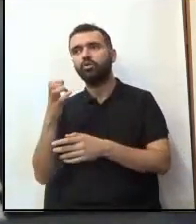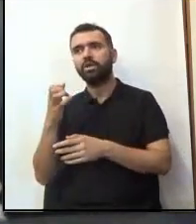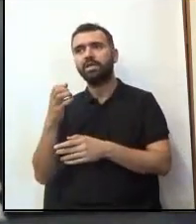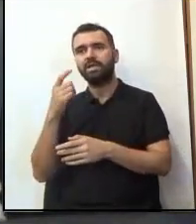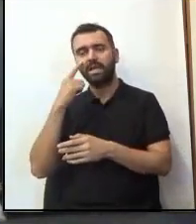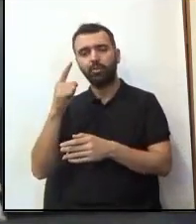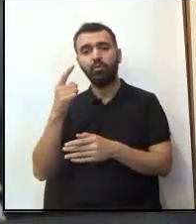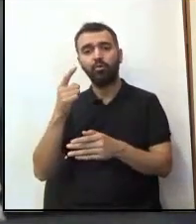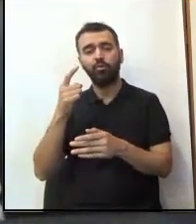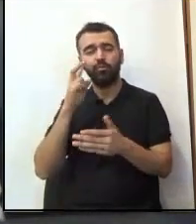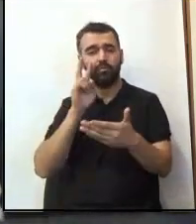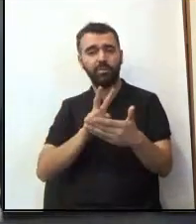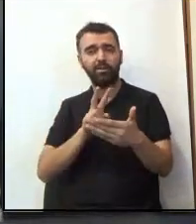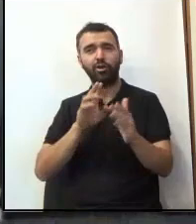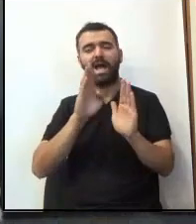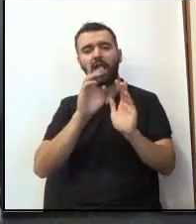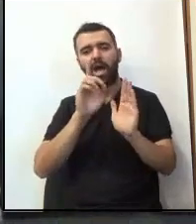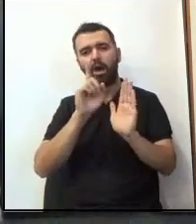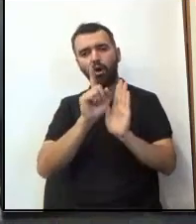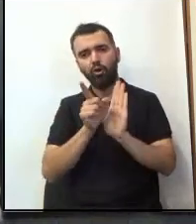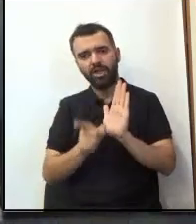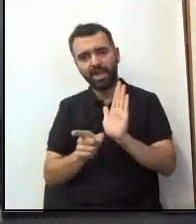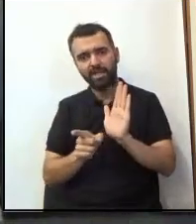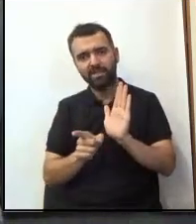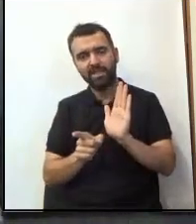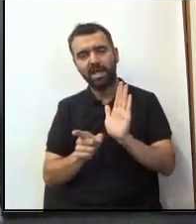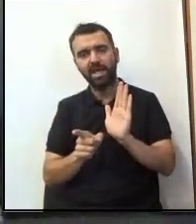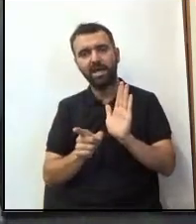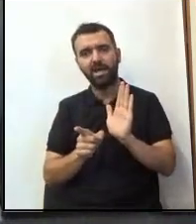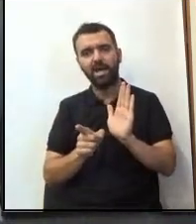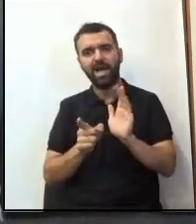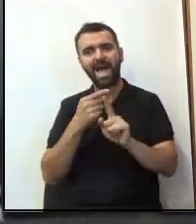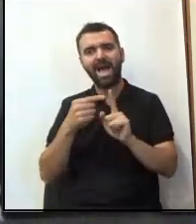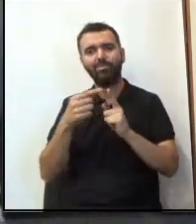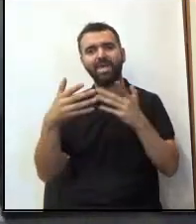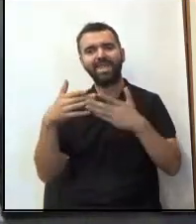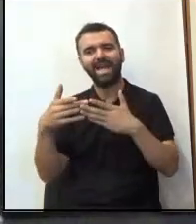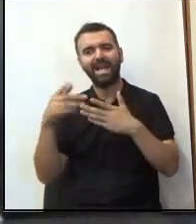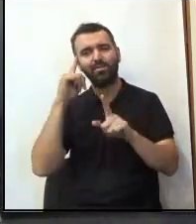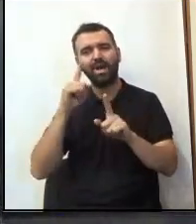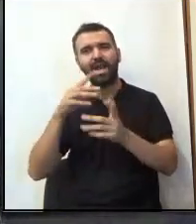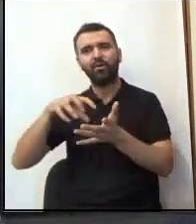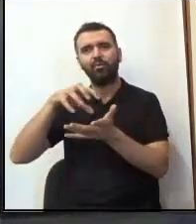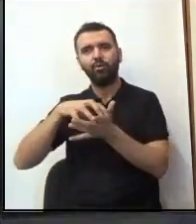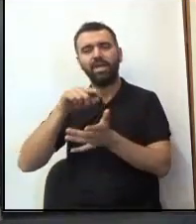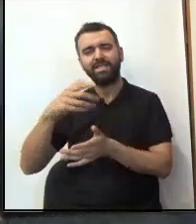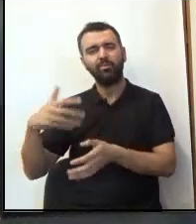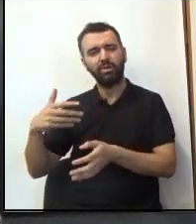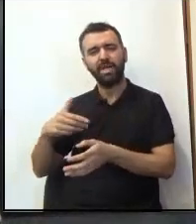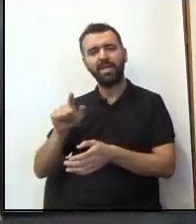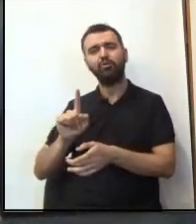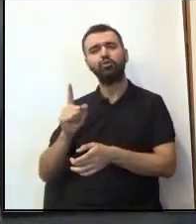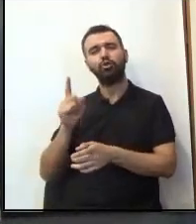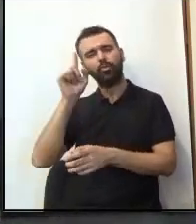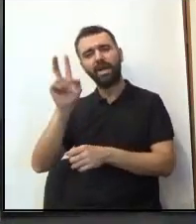revisando la ordenanza ambiental para la comuna y nos parece que es un tema importante. no solo para la administración y esta concejalía,